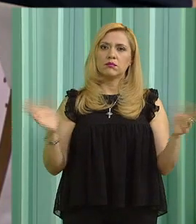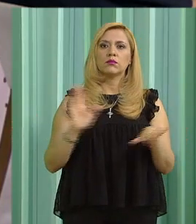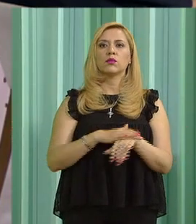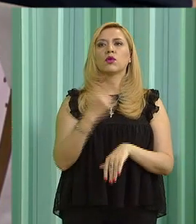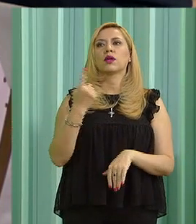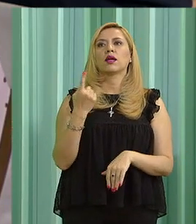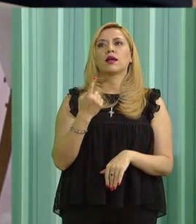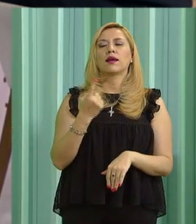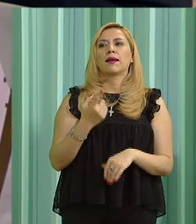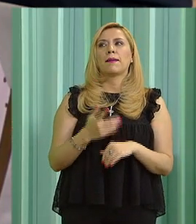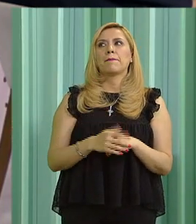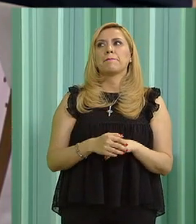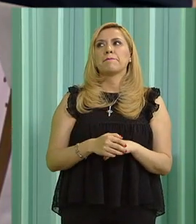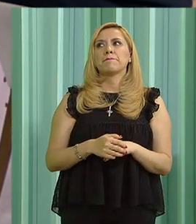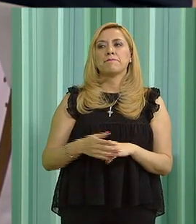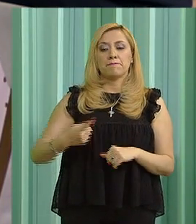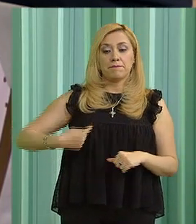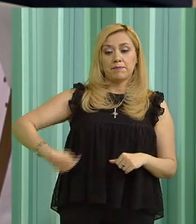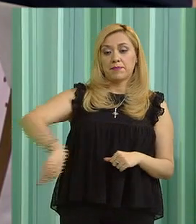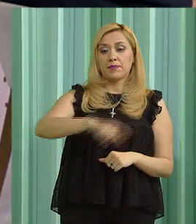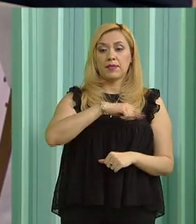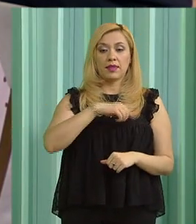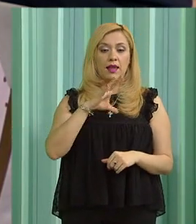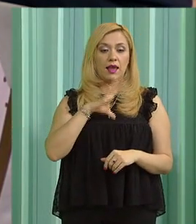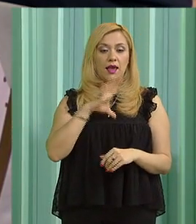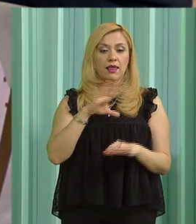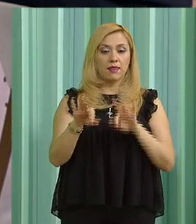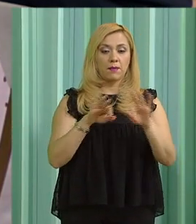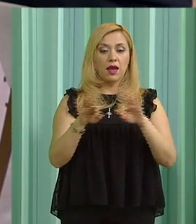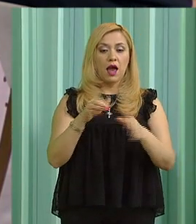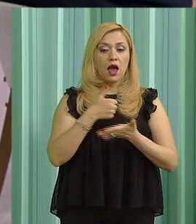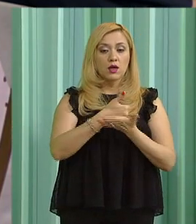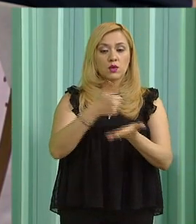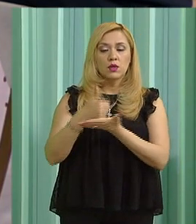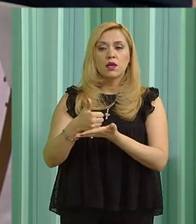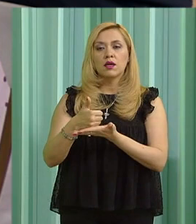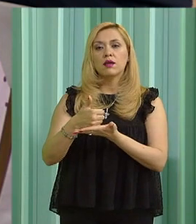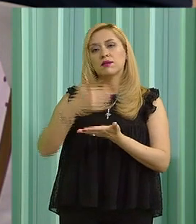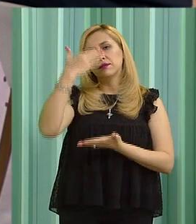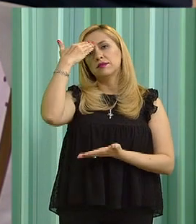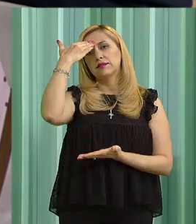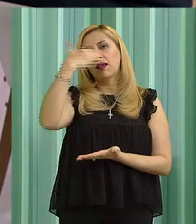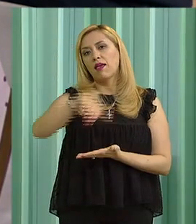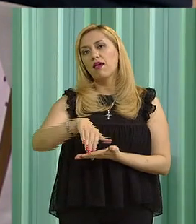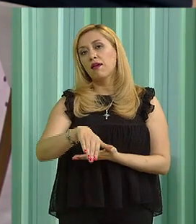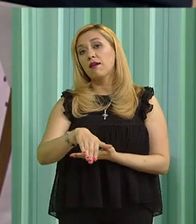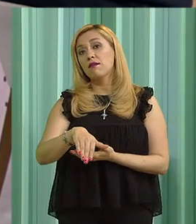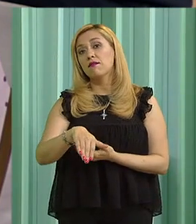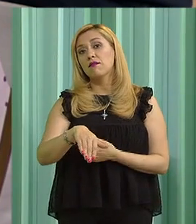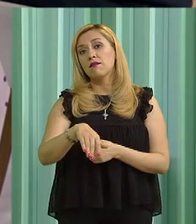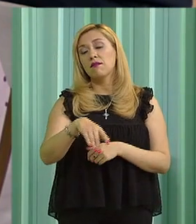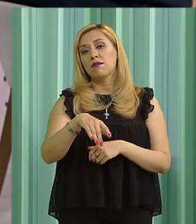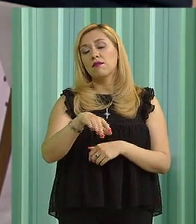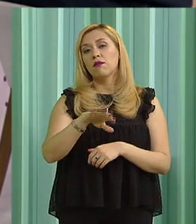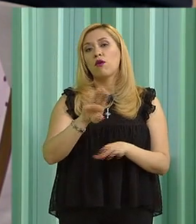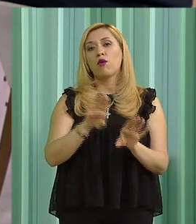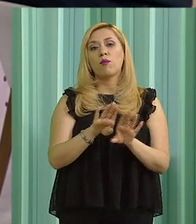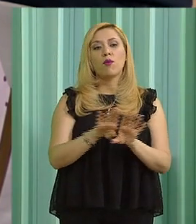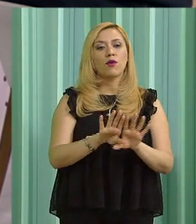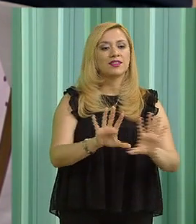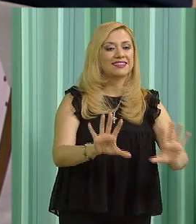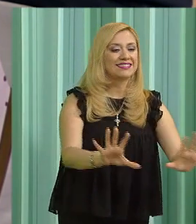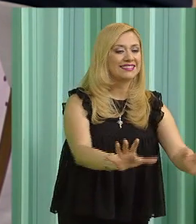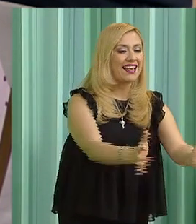porque los que estamos en profesiones de ayuda corremos el riesgo de ser rescatadores,